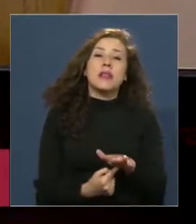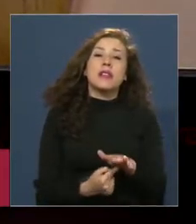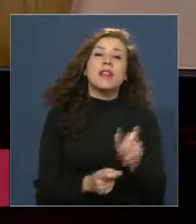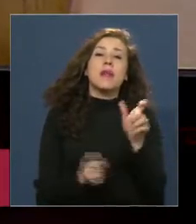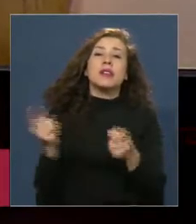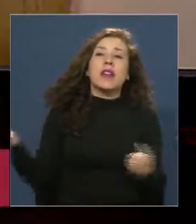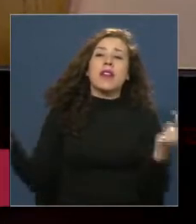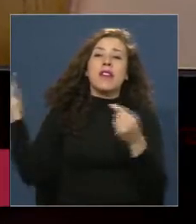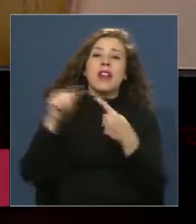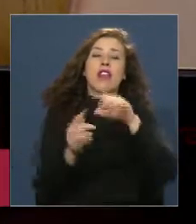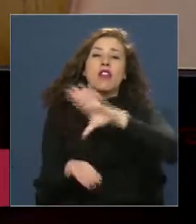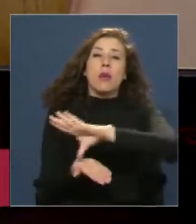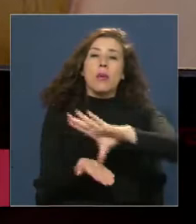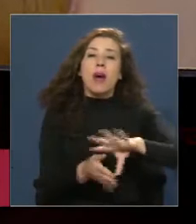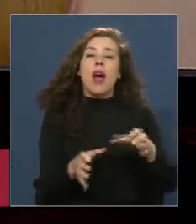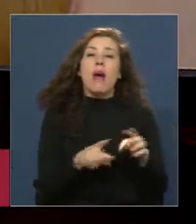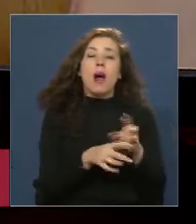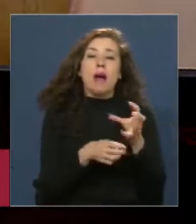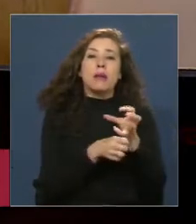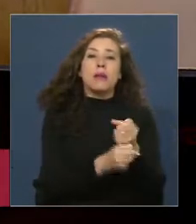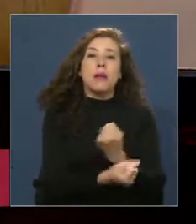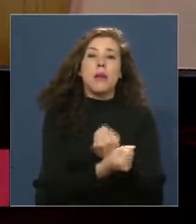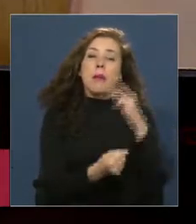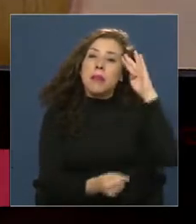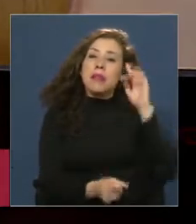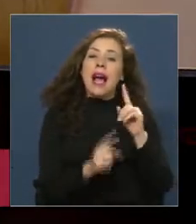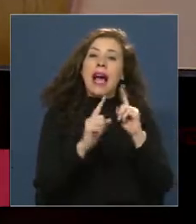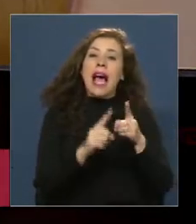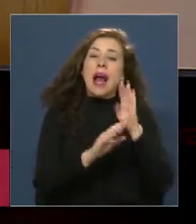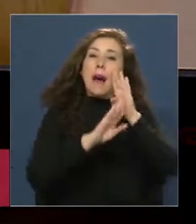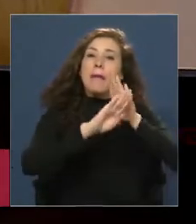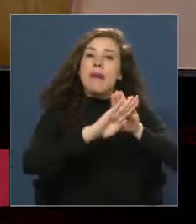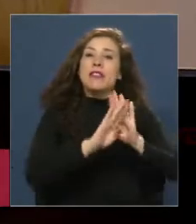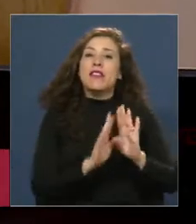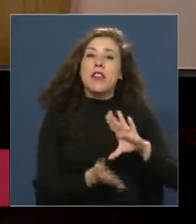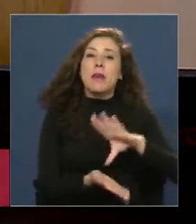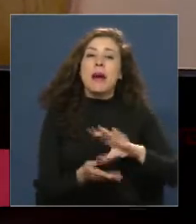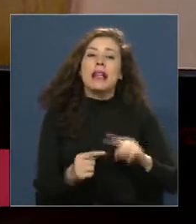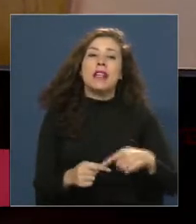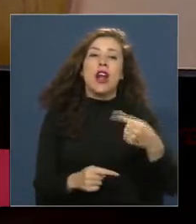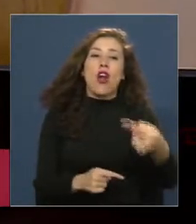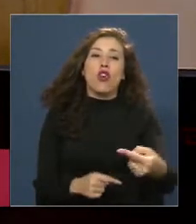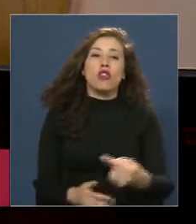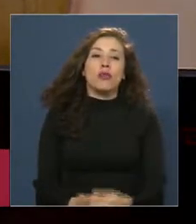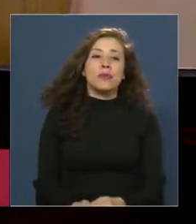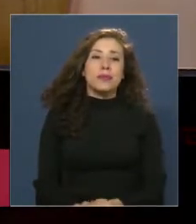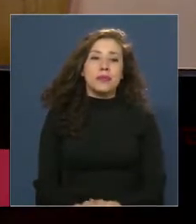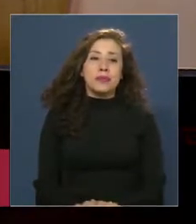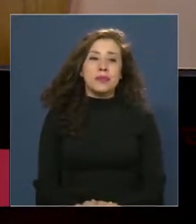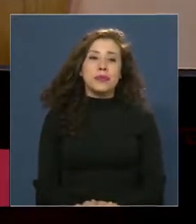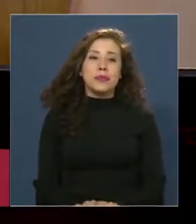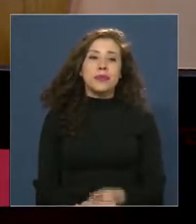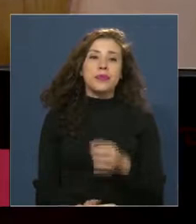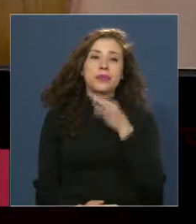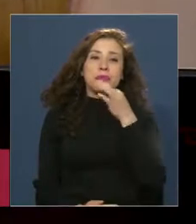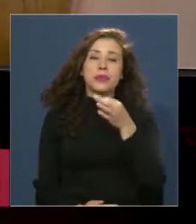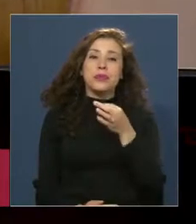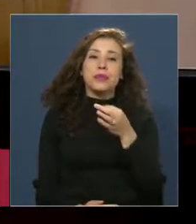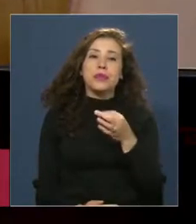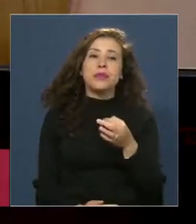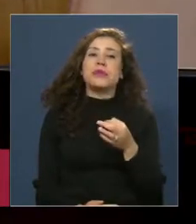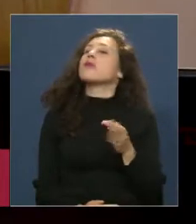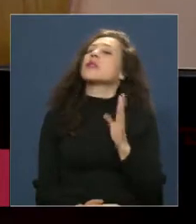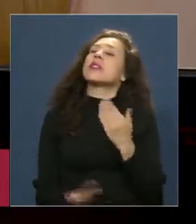inmigrante la represión policial o la guerra de un país en contra de otro tal como expresar asilo es